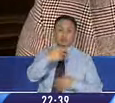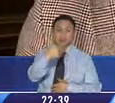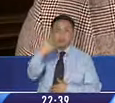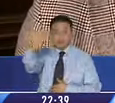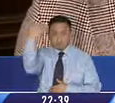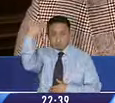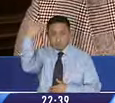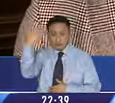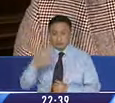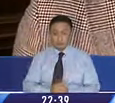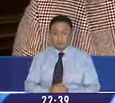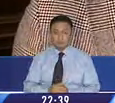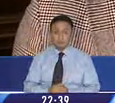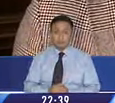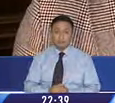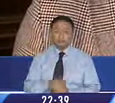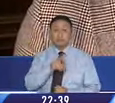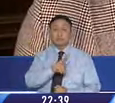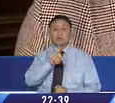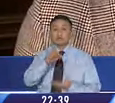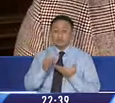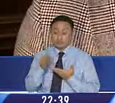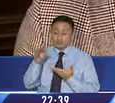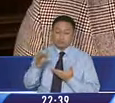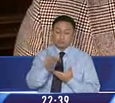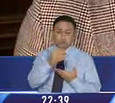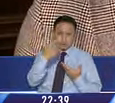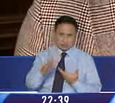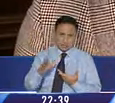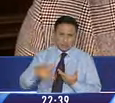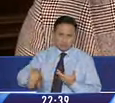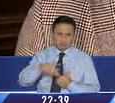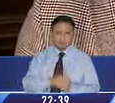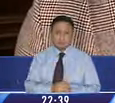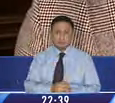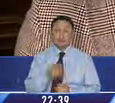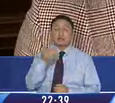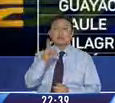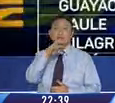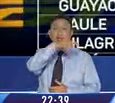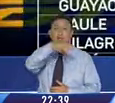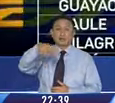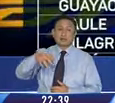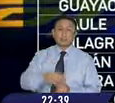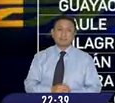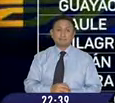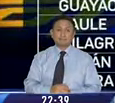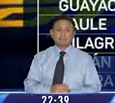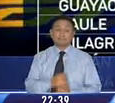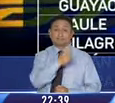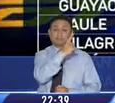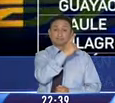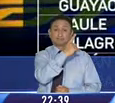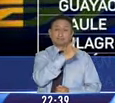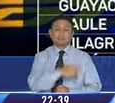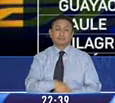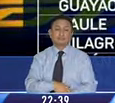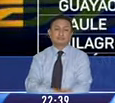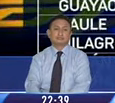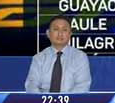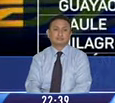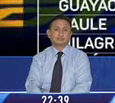Están definidos ya estos 21 cantones donde se desarrollarán las alcaldías y las 17 provincias. Los cantones Quito, Cuenca, Guayaquil,